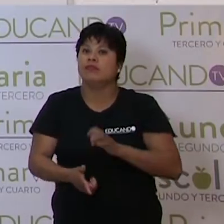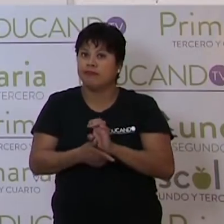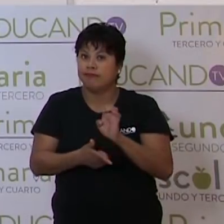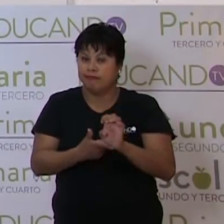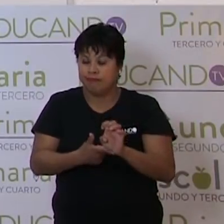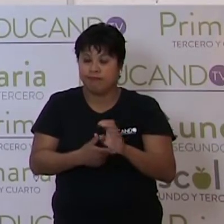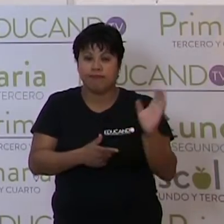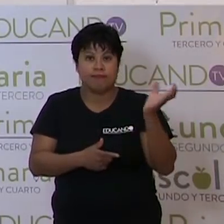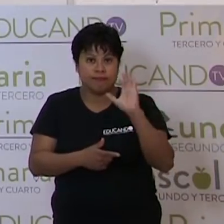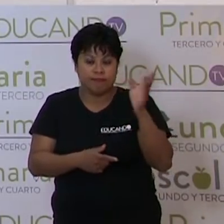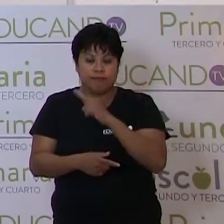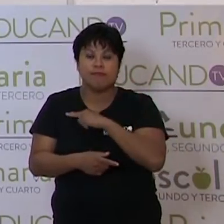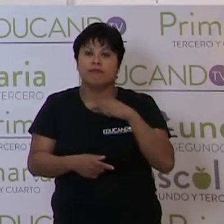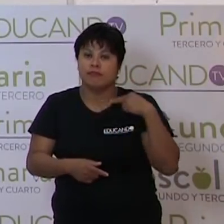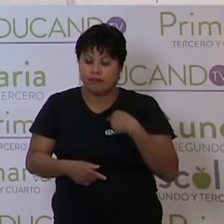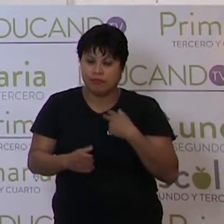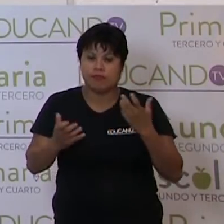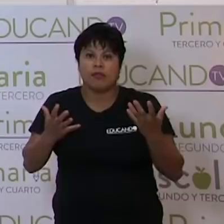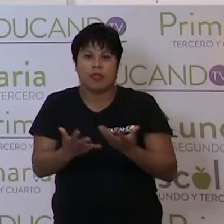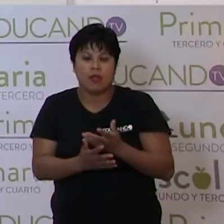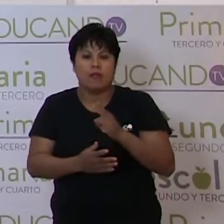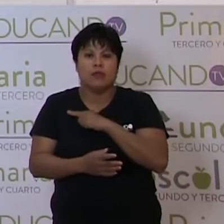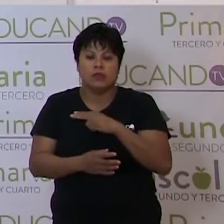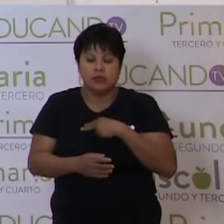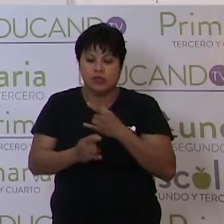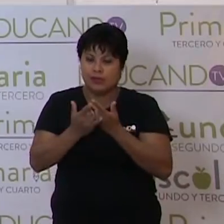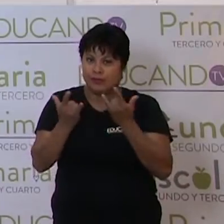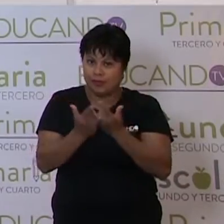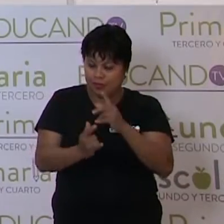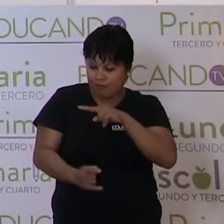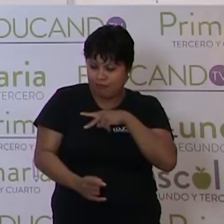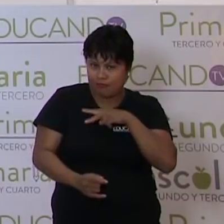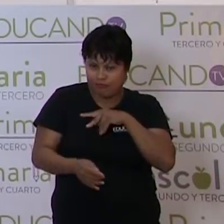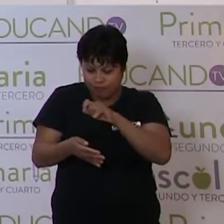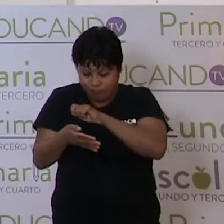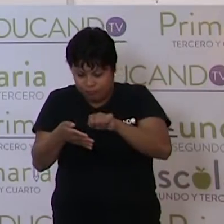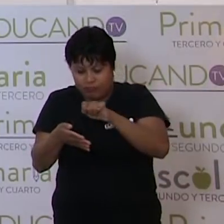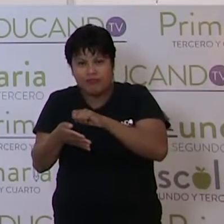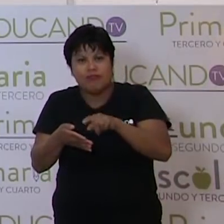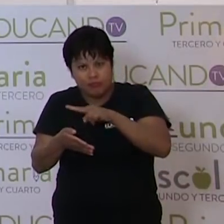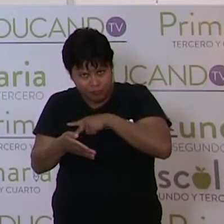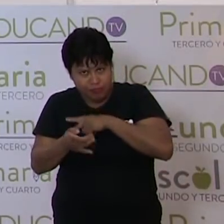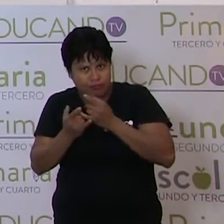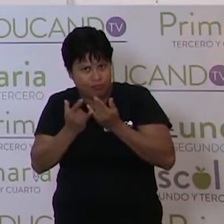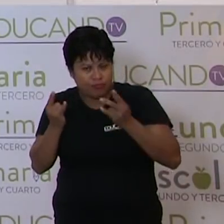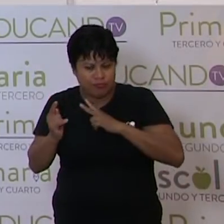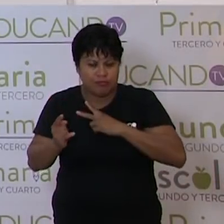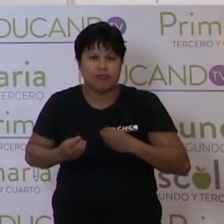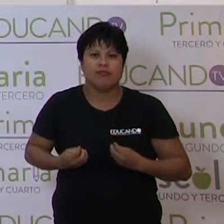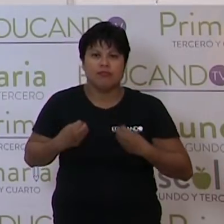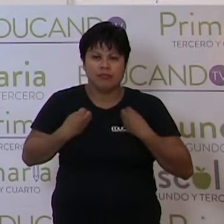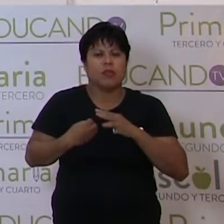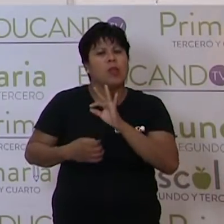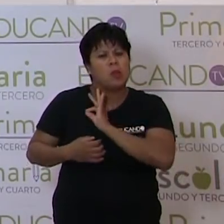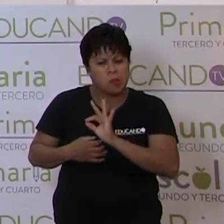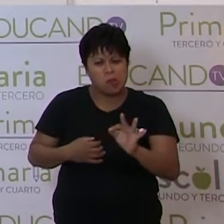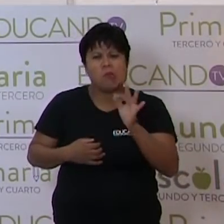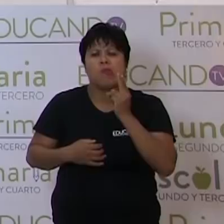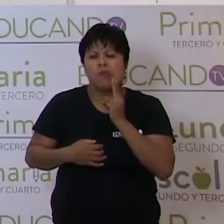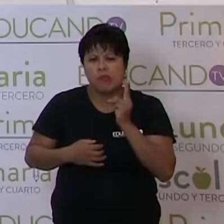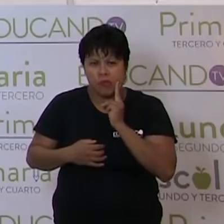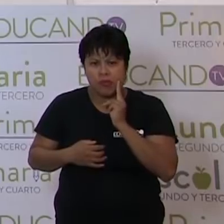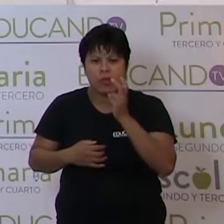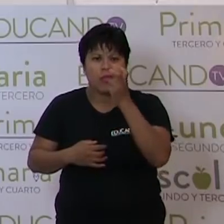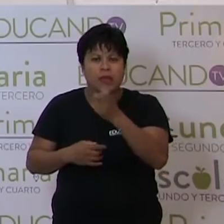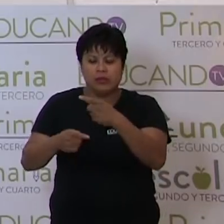Entonces, cuando nosotros hagamos nuestra autobiografía, cuando ustedes hagan su autobiografía, pueden utilizar